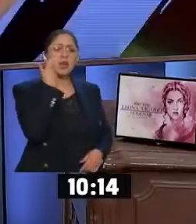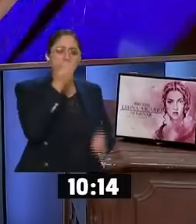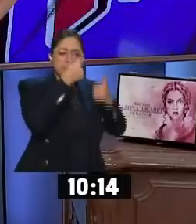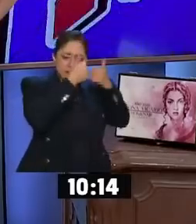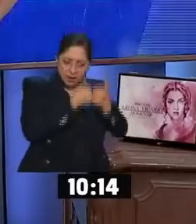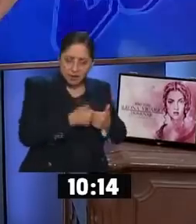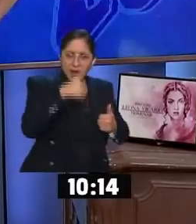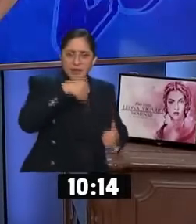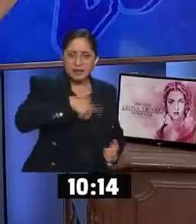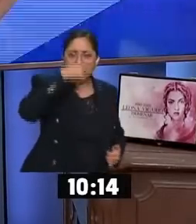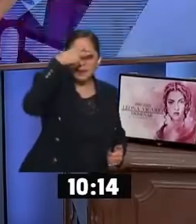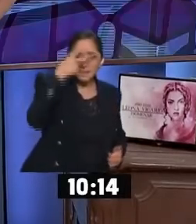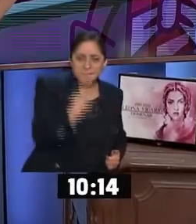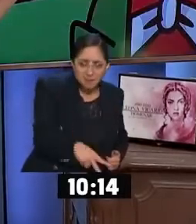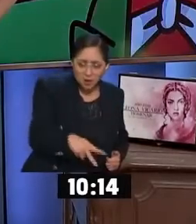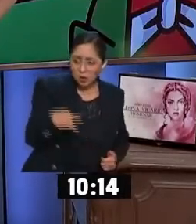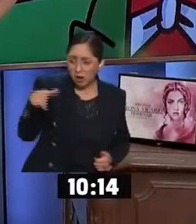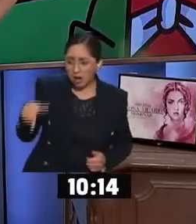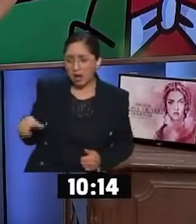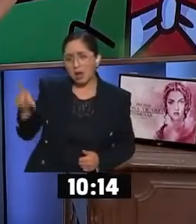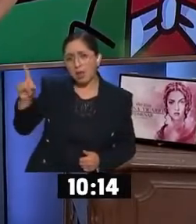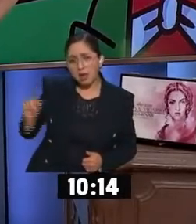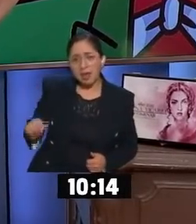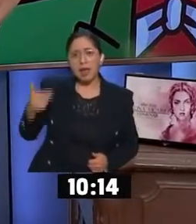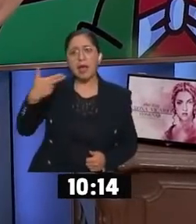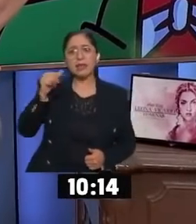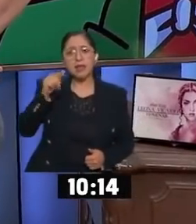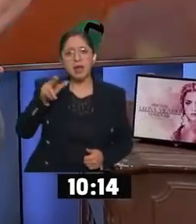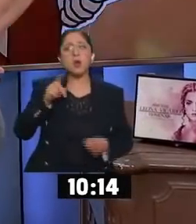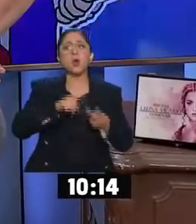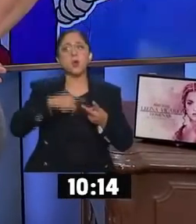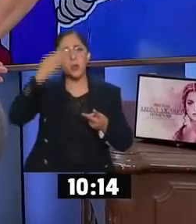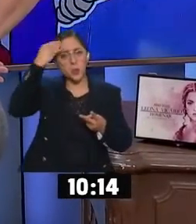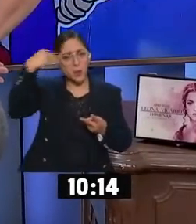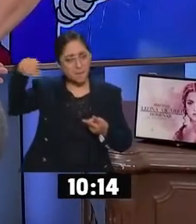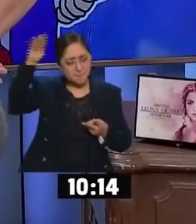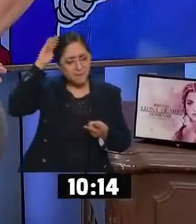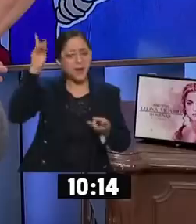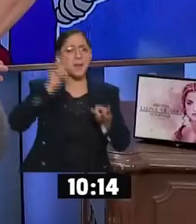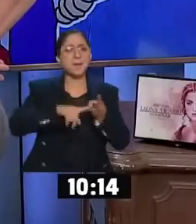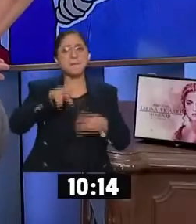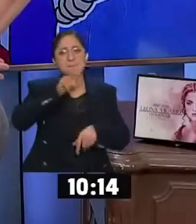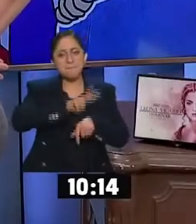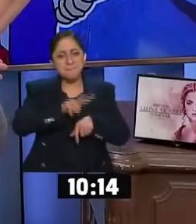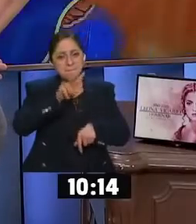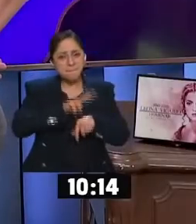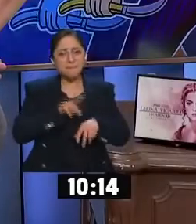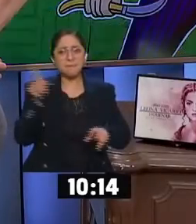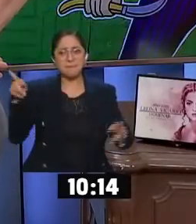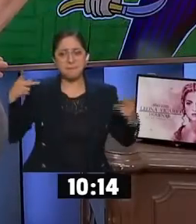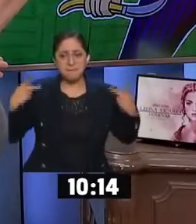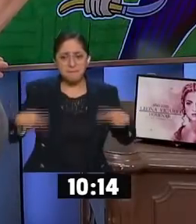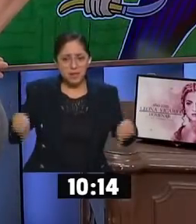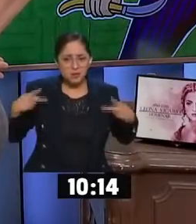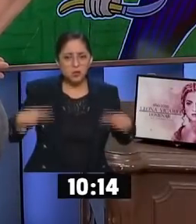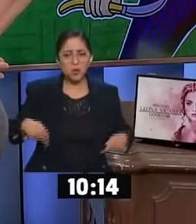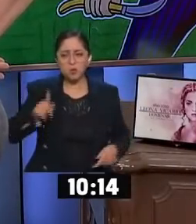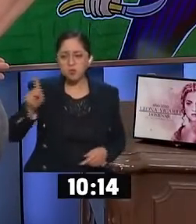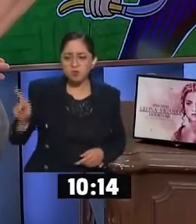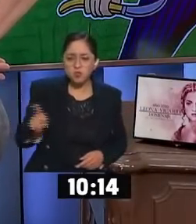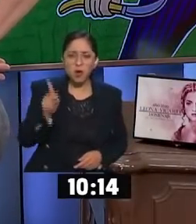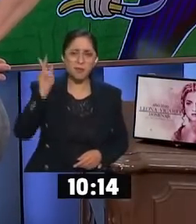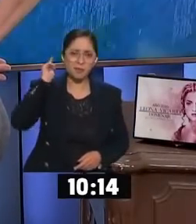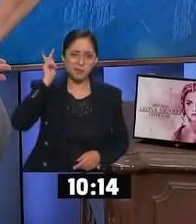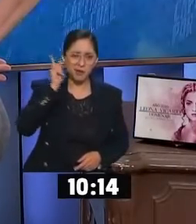más oportunidades que en nuestro país. Hay haitianos, cubanos, venezolanos, gente de Pendejuícuaro, y ya ayer mismo